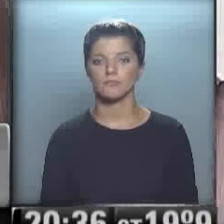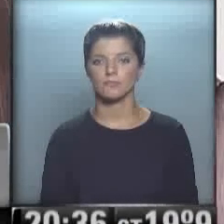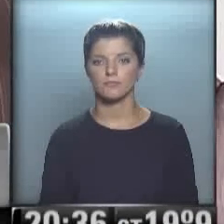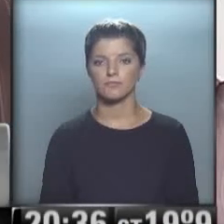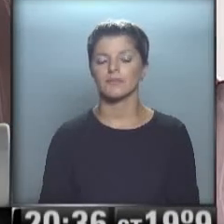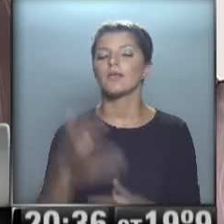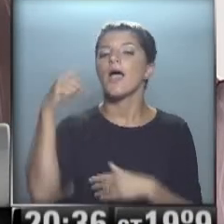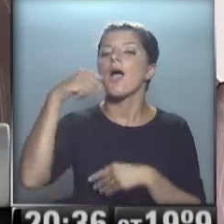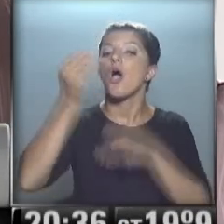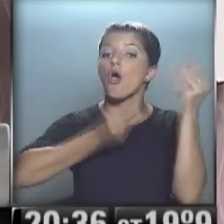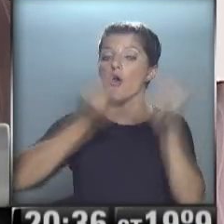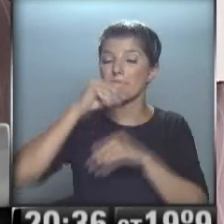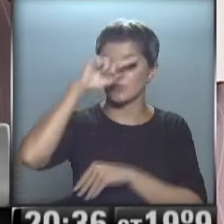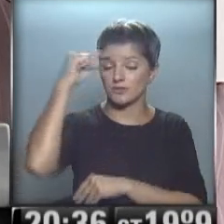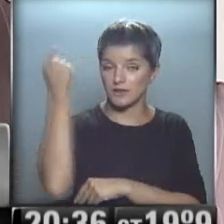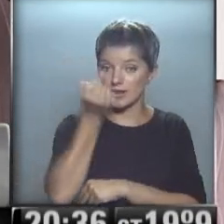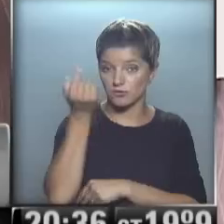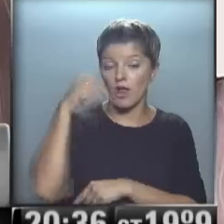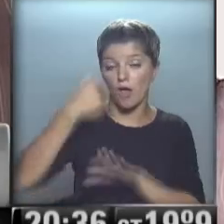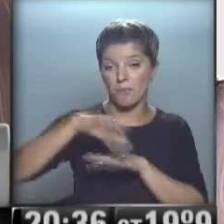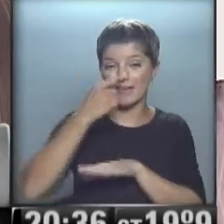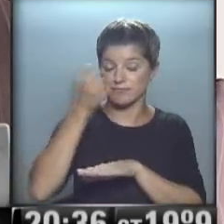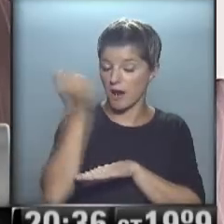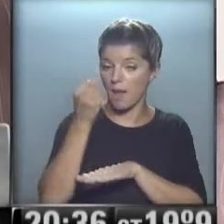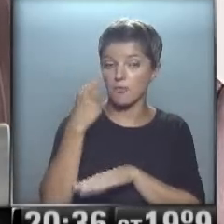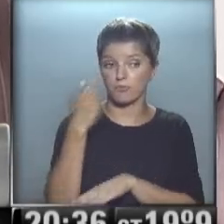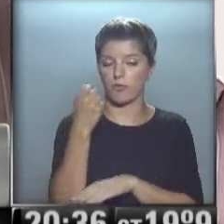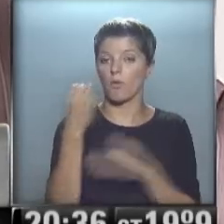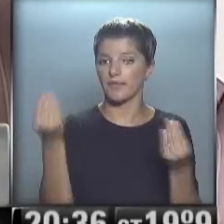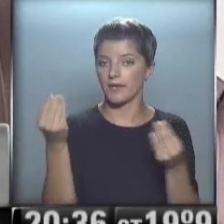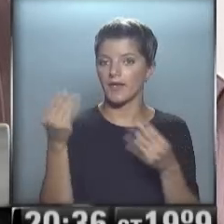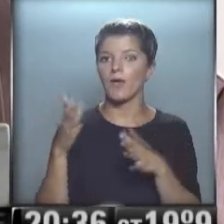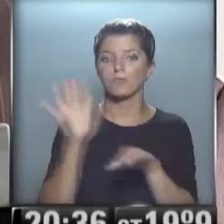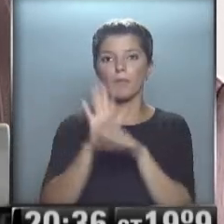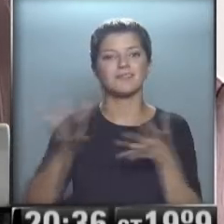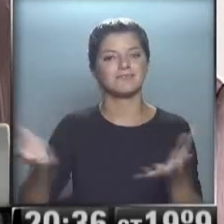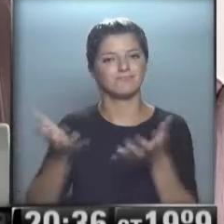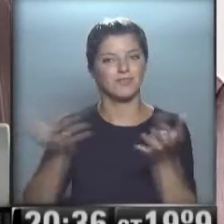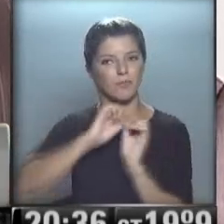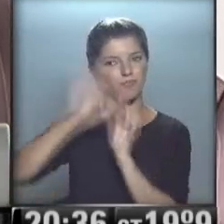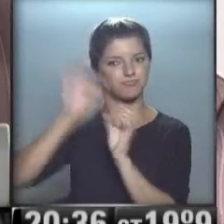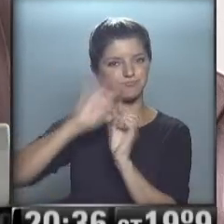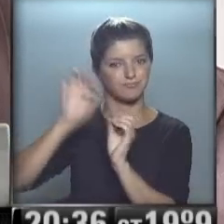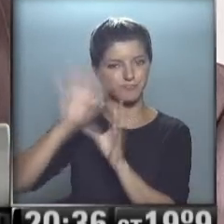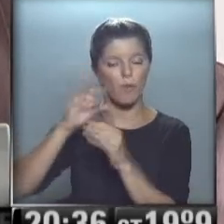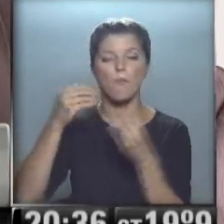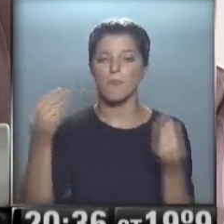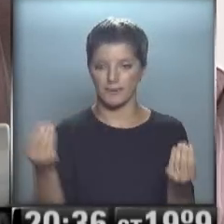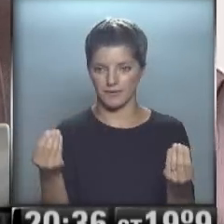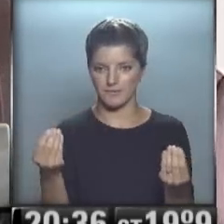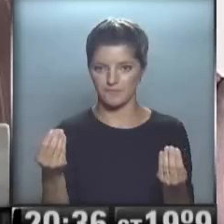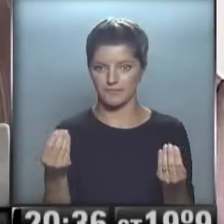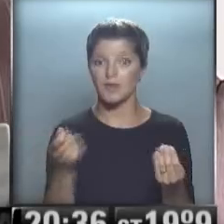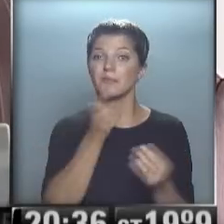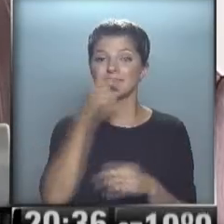El comercio exterior debería haber en el corto plazo un incentivo a la exportación. En la medida de que esta